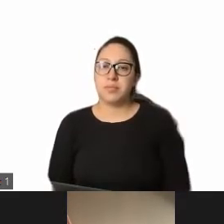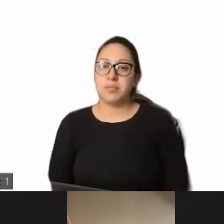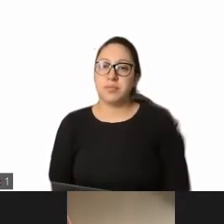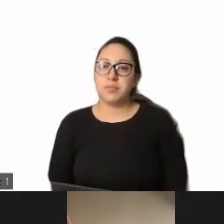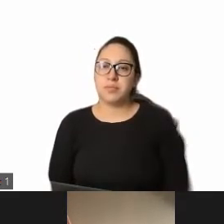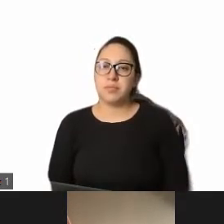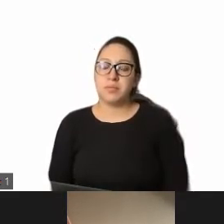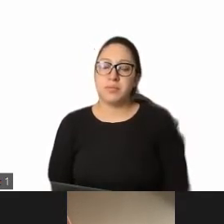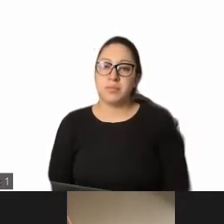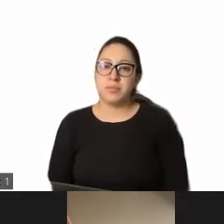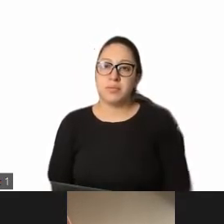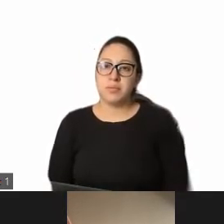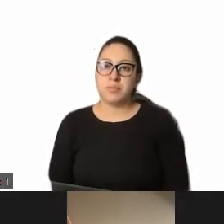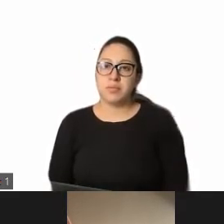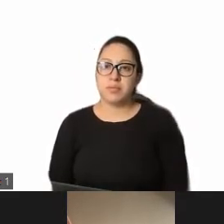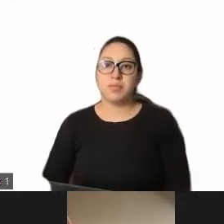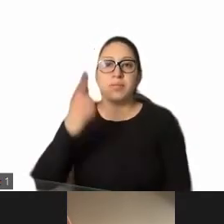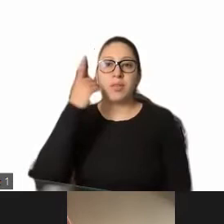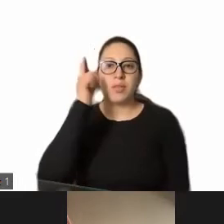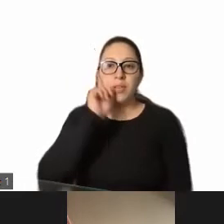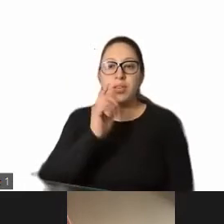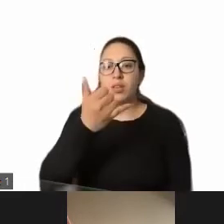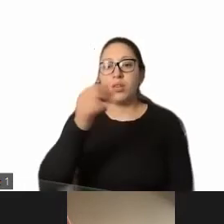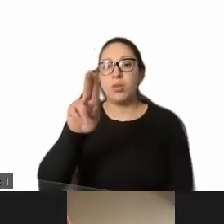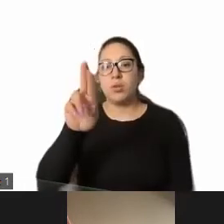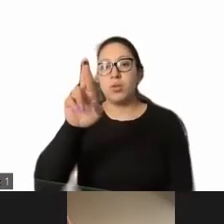Gracias, diputado. Diputada Yuridia Ayala.